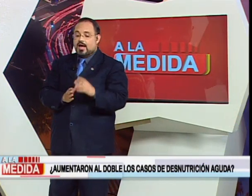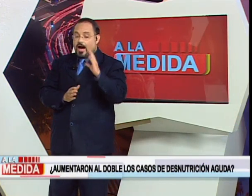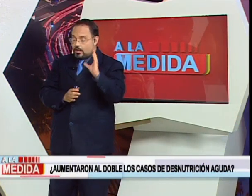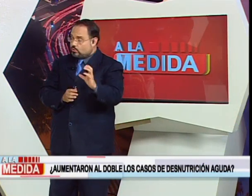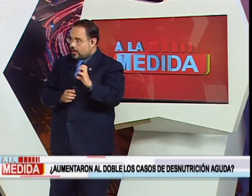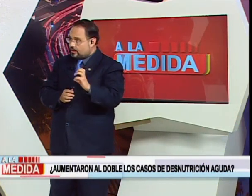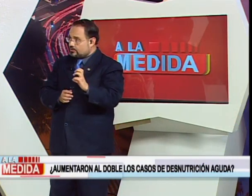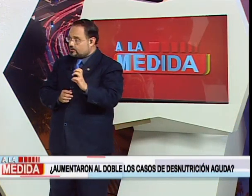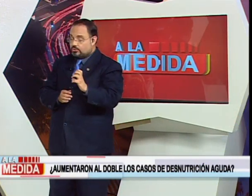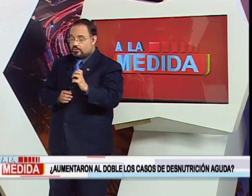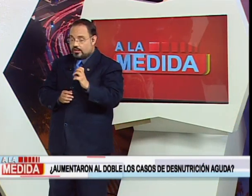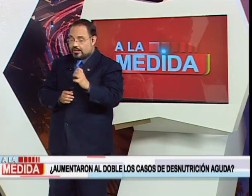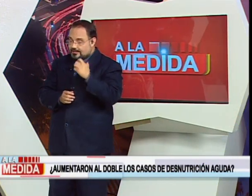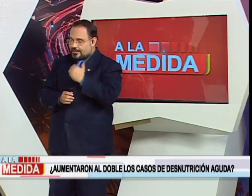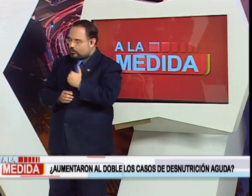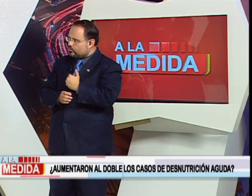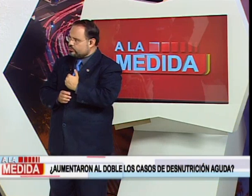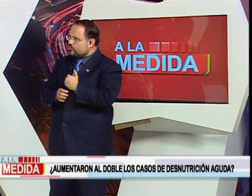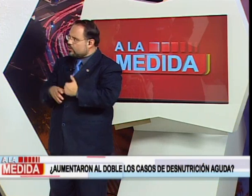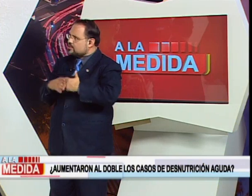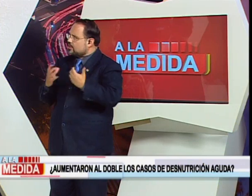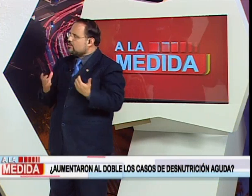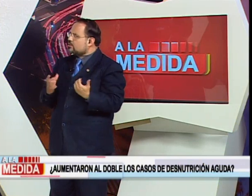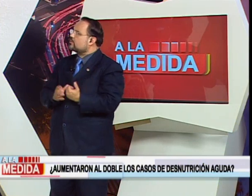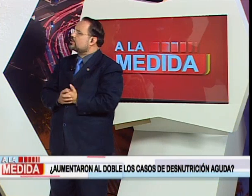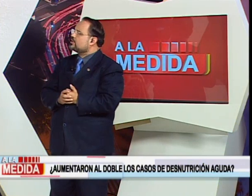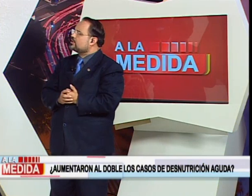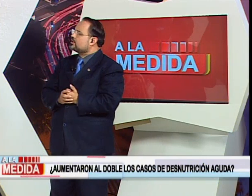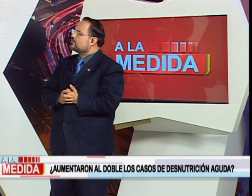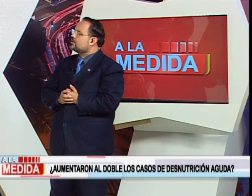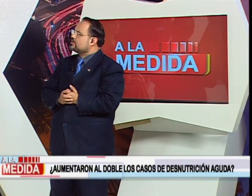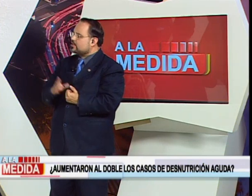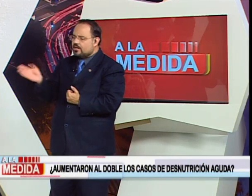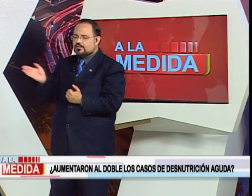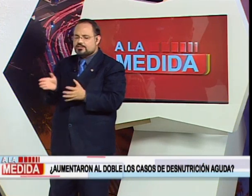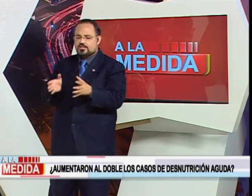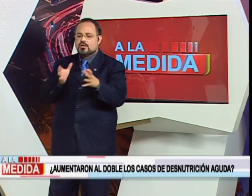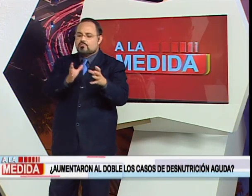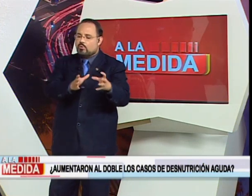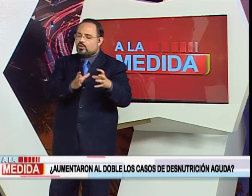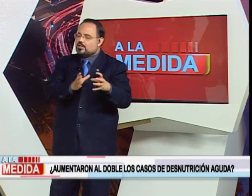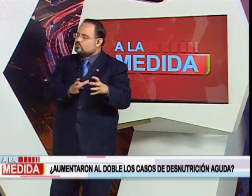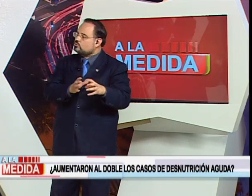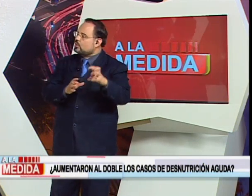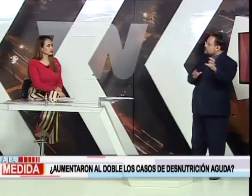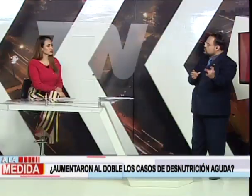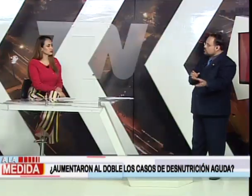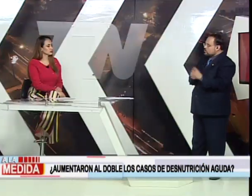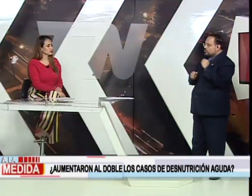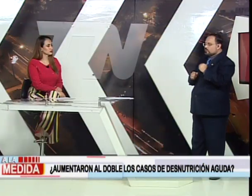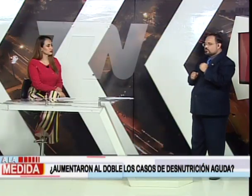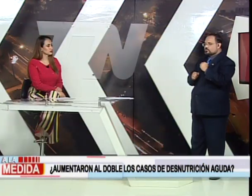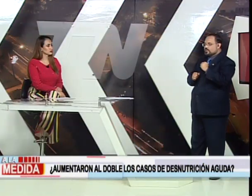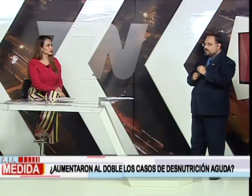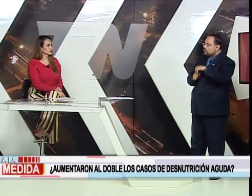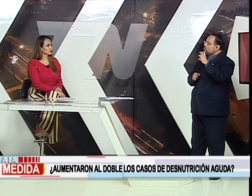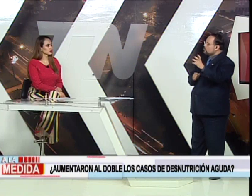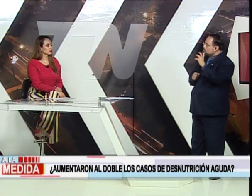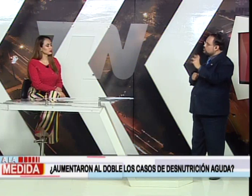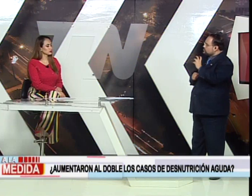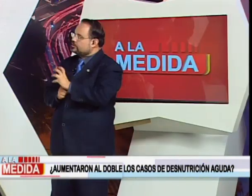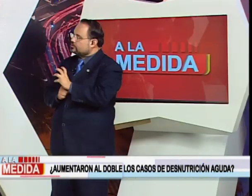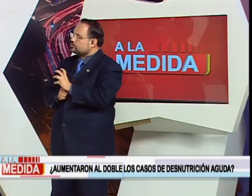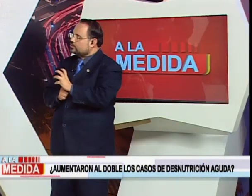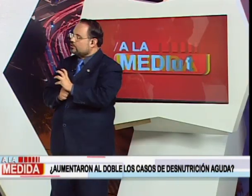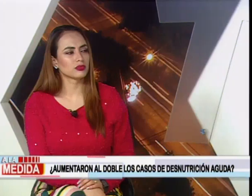es decir hay lugares donde el desarrollo no ha llegado de la manera en que debe de llegar es decir porque estos lugares como el corredor seco y